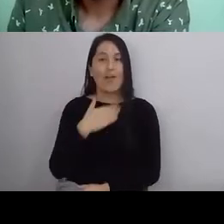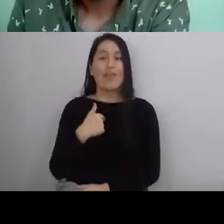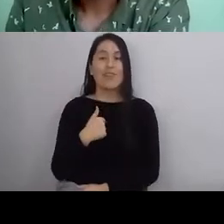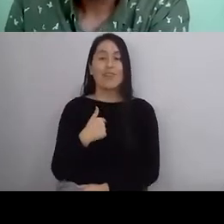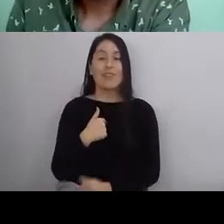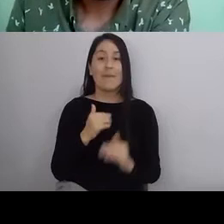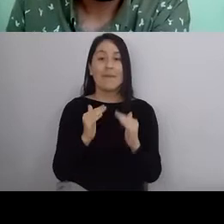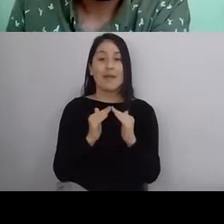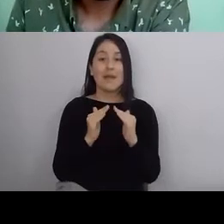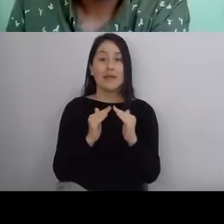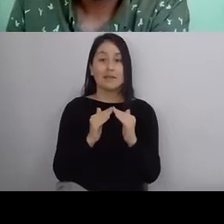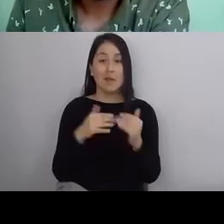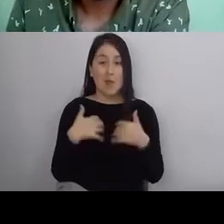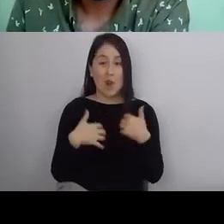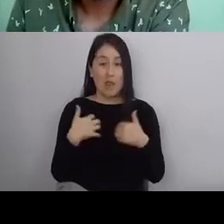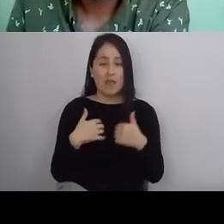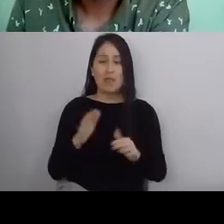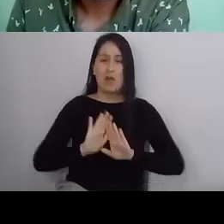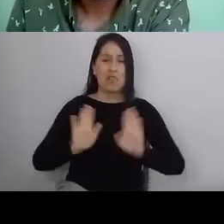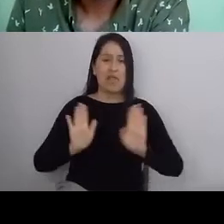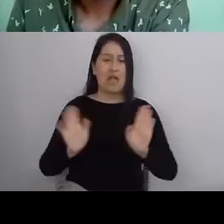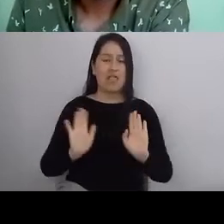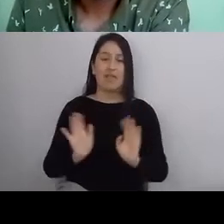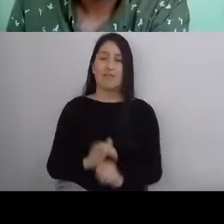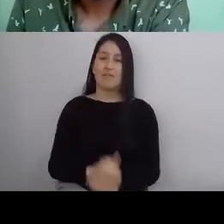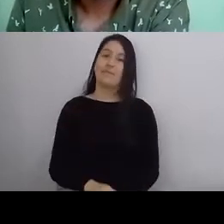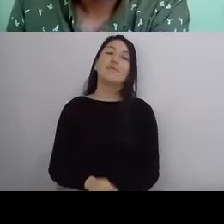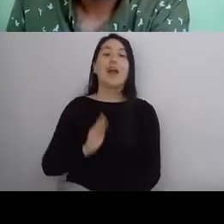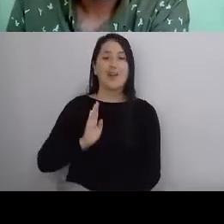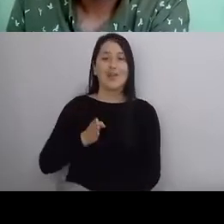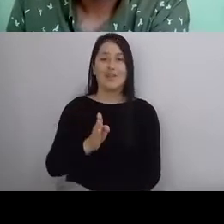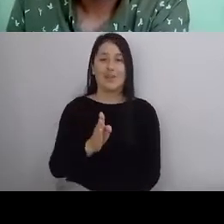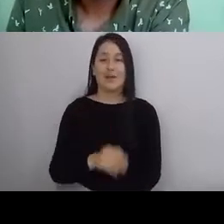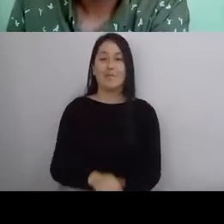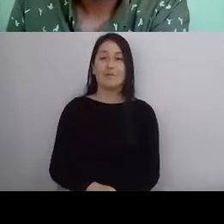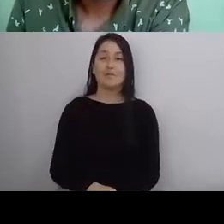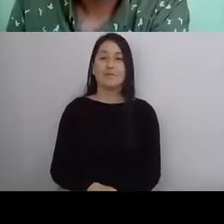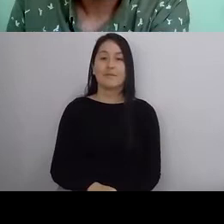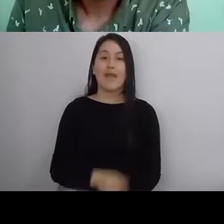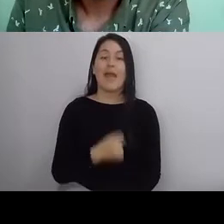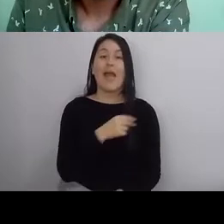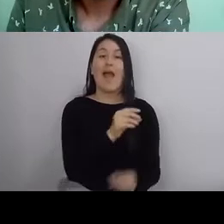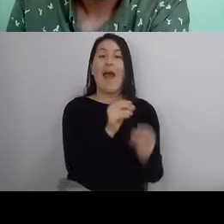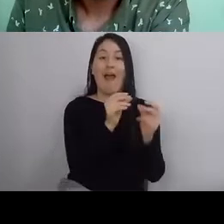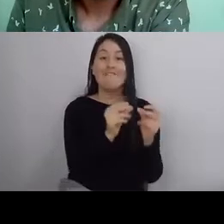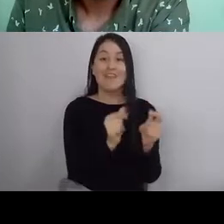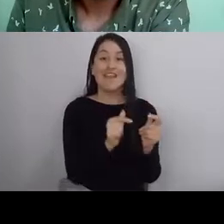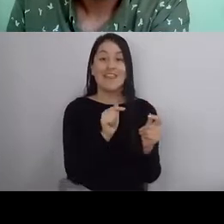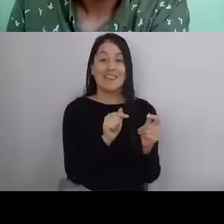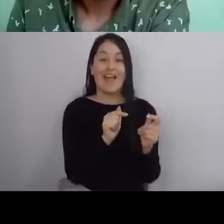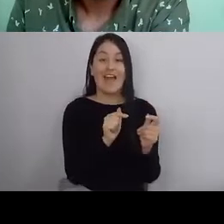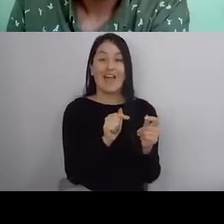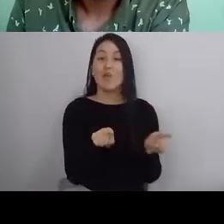¿Molesta o no? No, para nada. Ya, perfecto. Sigamos entonces. Habilidad. Como dijo ahí la persona